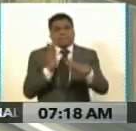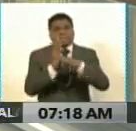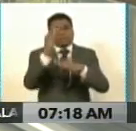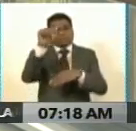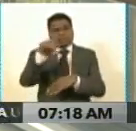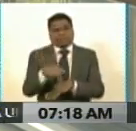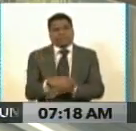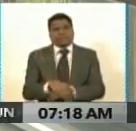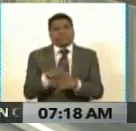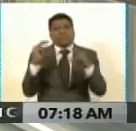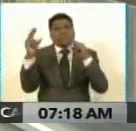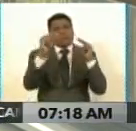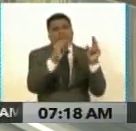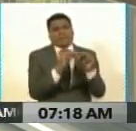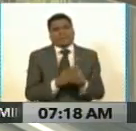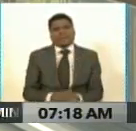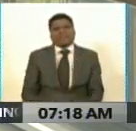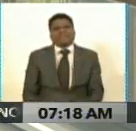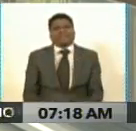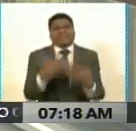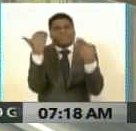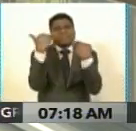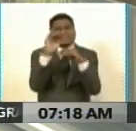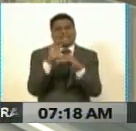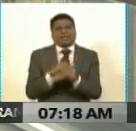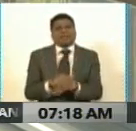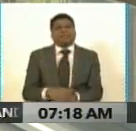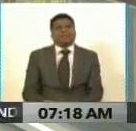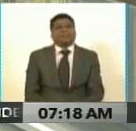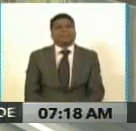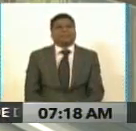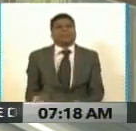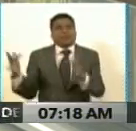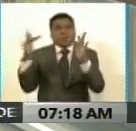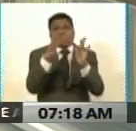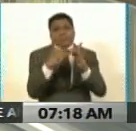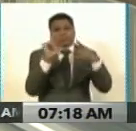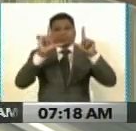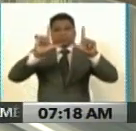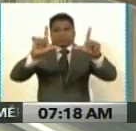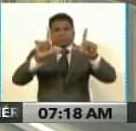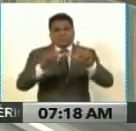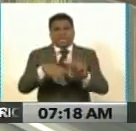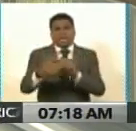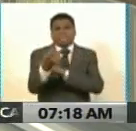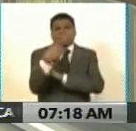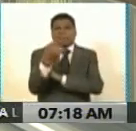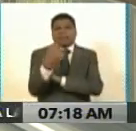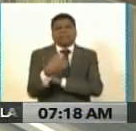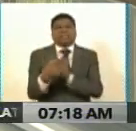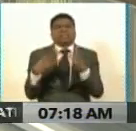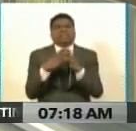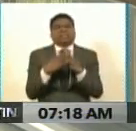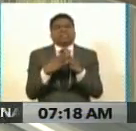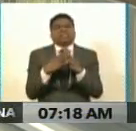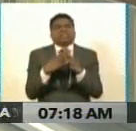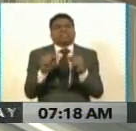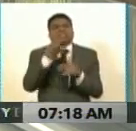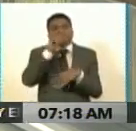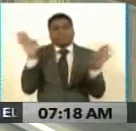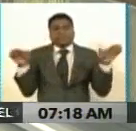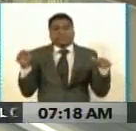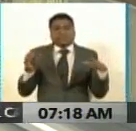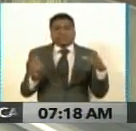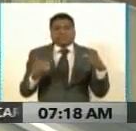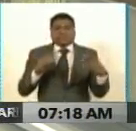pausa la hablamos obviamente nos invitamos a que continúe en sintonía que exprese su opinión a través de las redes sociales casa de cambio